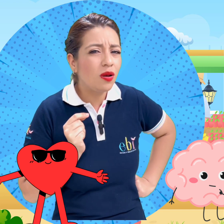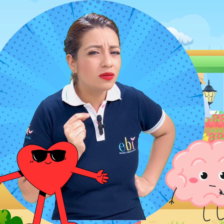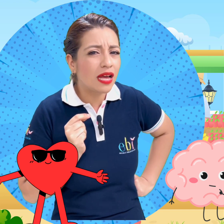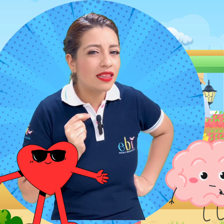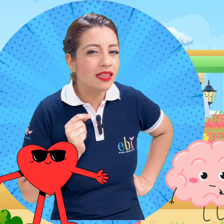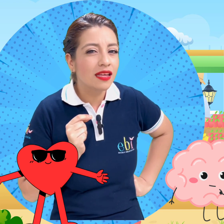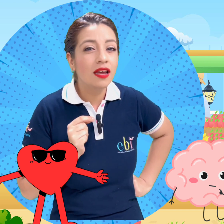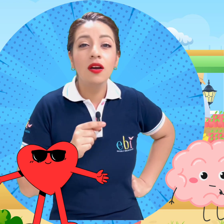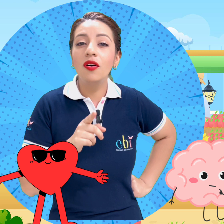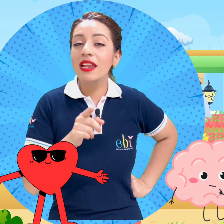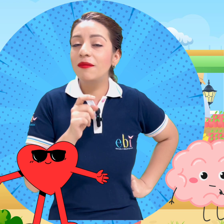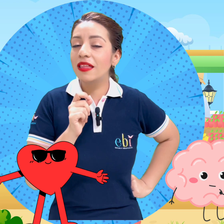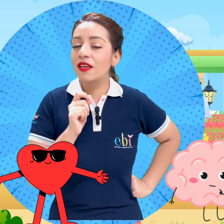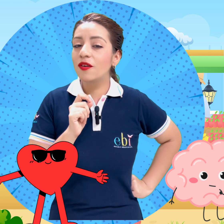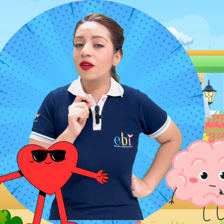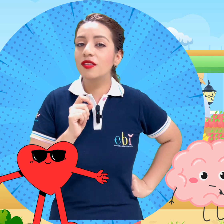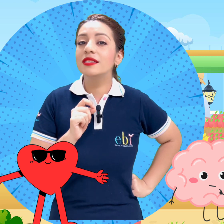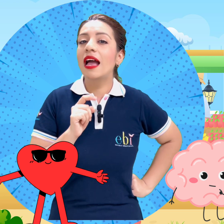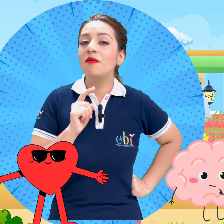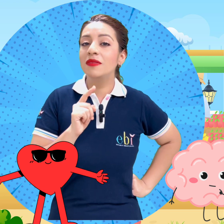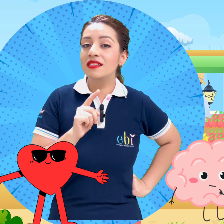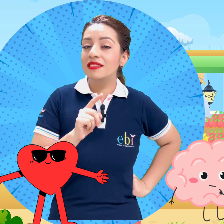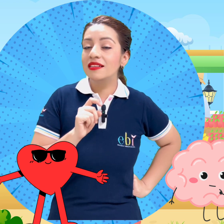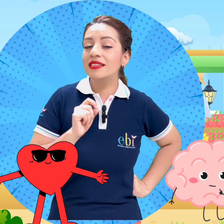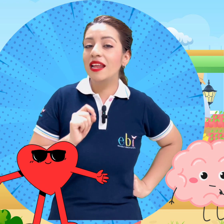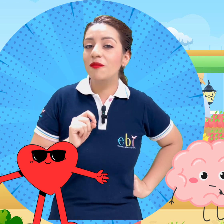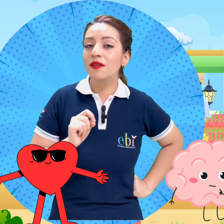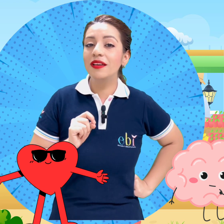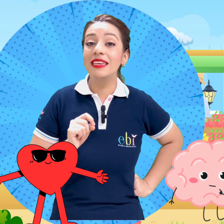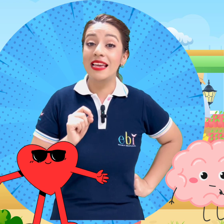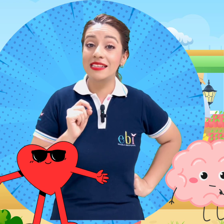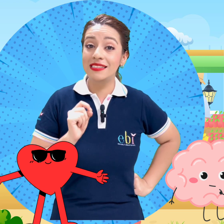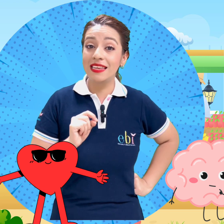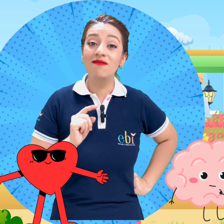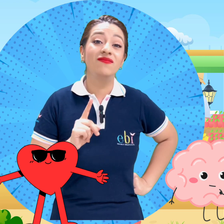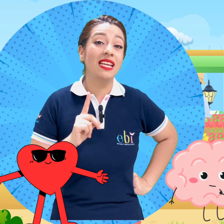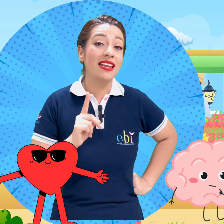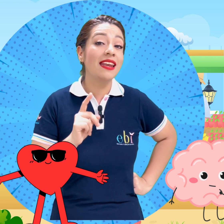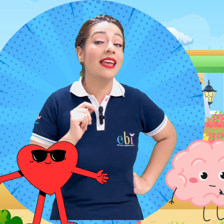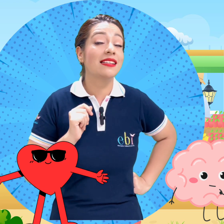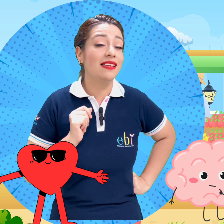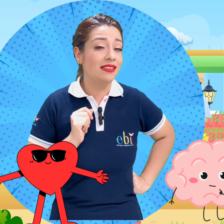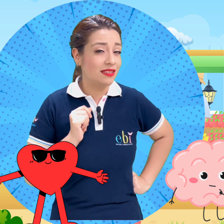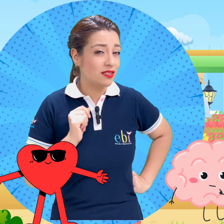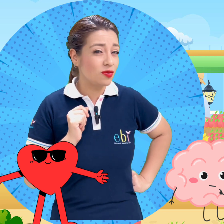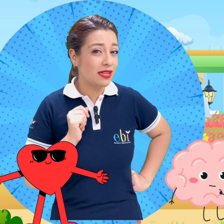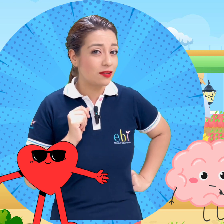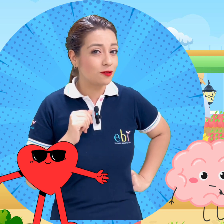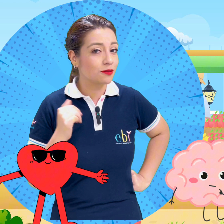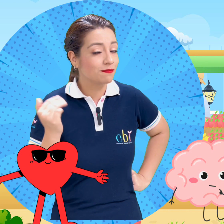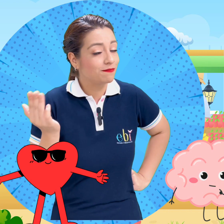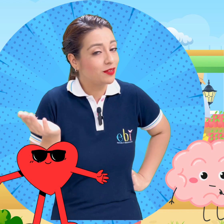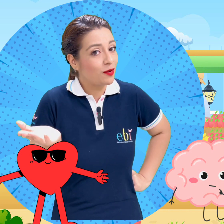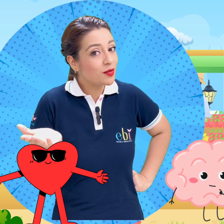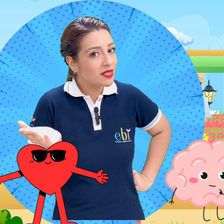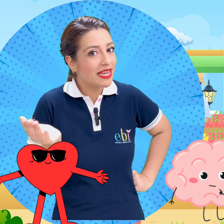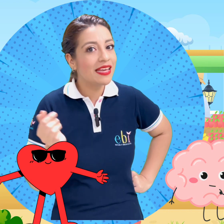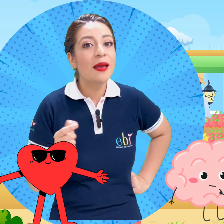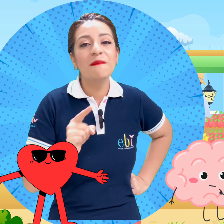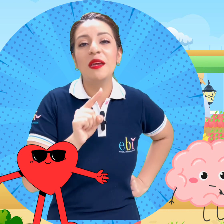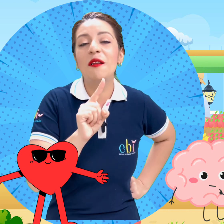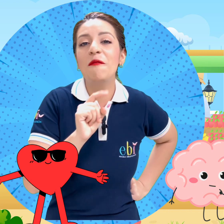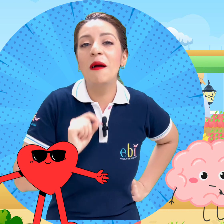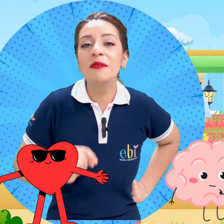su voluntad? ¿O le habrá dado oídos a Mr. Cerebro y así tener excelentes resultados? No lo